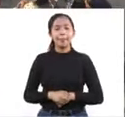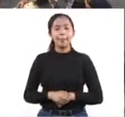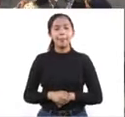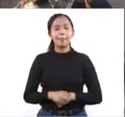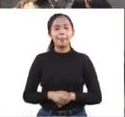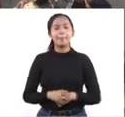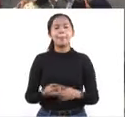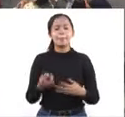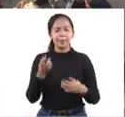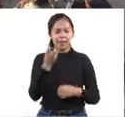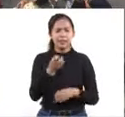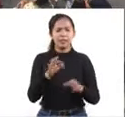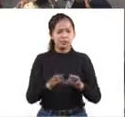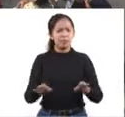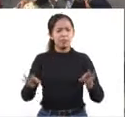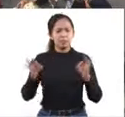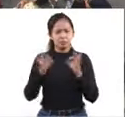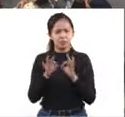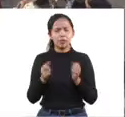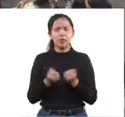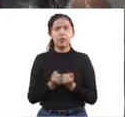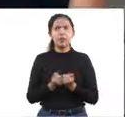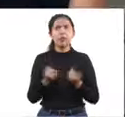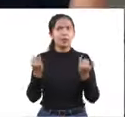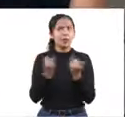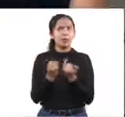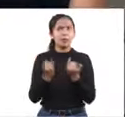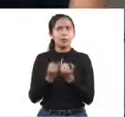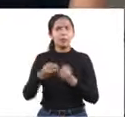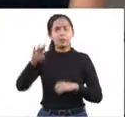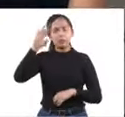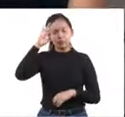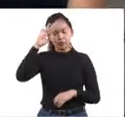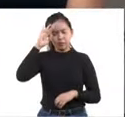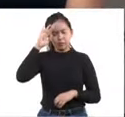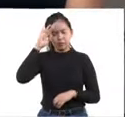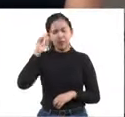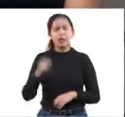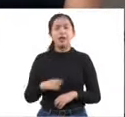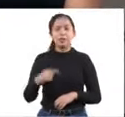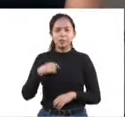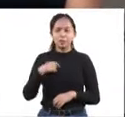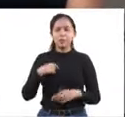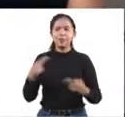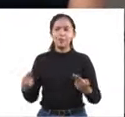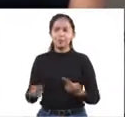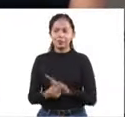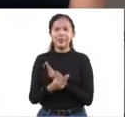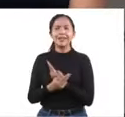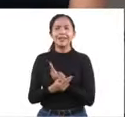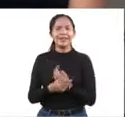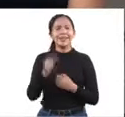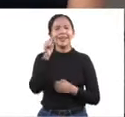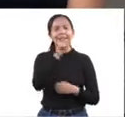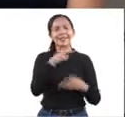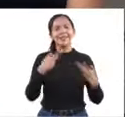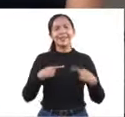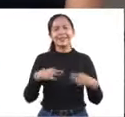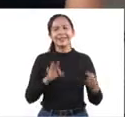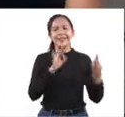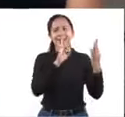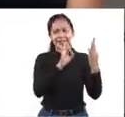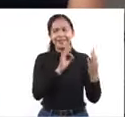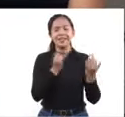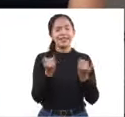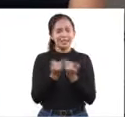Y es importante también que pensemos en representar a nuestra gente, porque necesitamos personas que